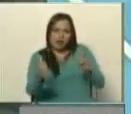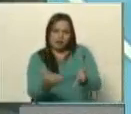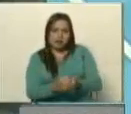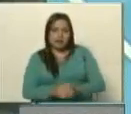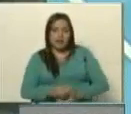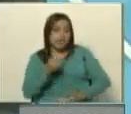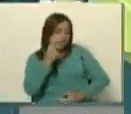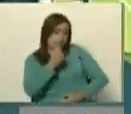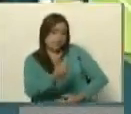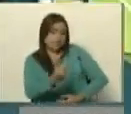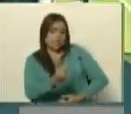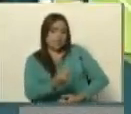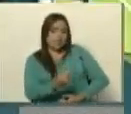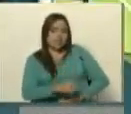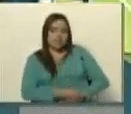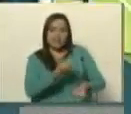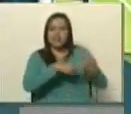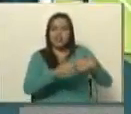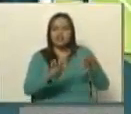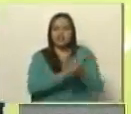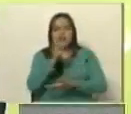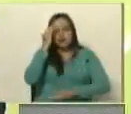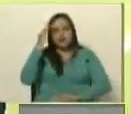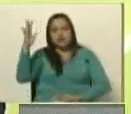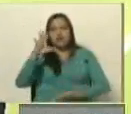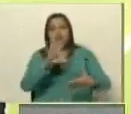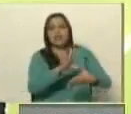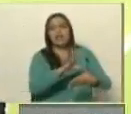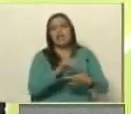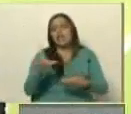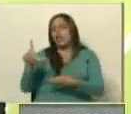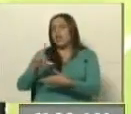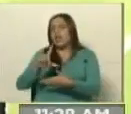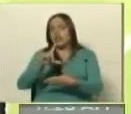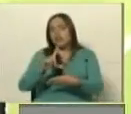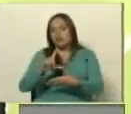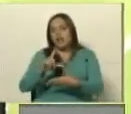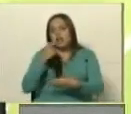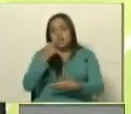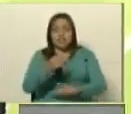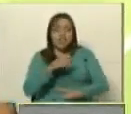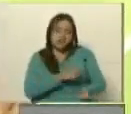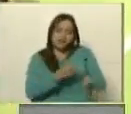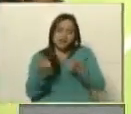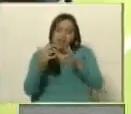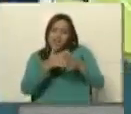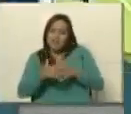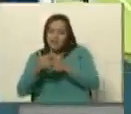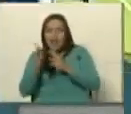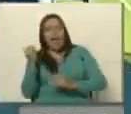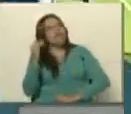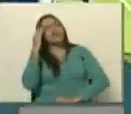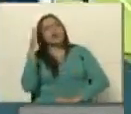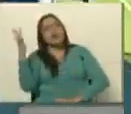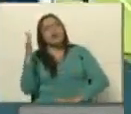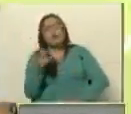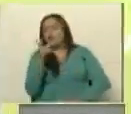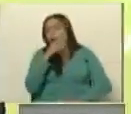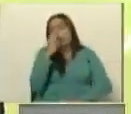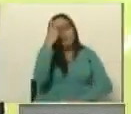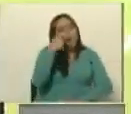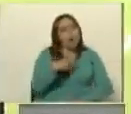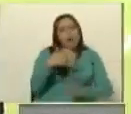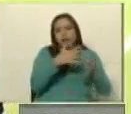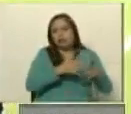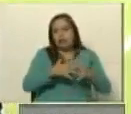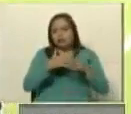los medios, ese sueño americano. En Latinoamérica se vende eso como el sueño americano, ¿no? Es la pesadilla americana. No hay pobreza en los Estados Unidos, se dice